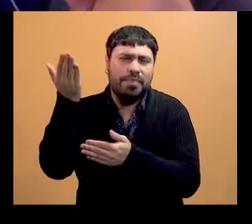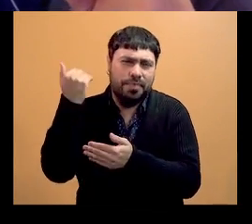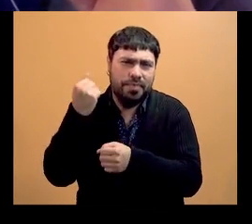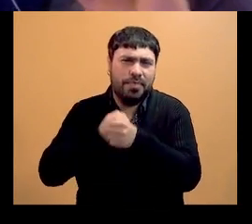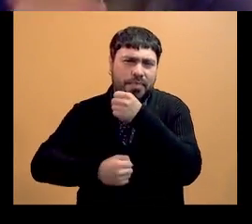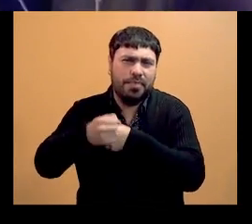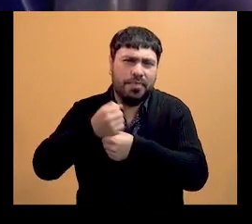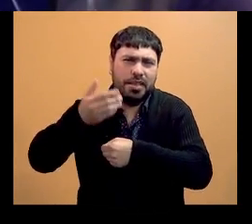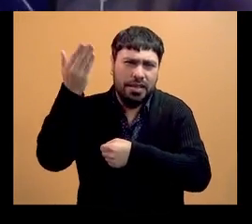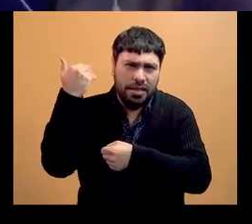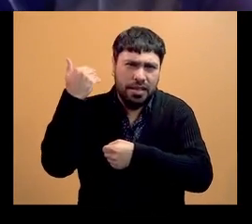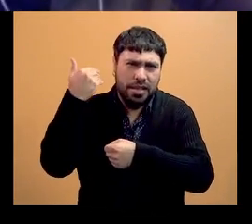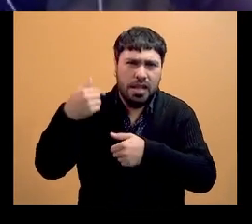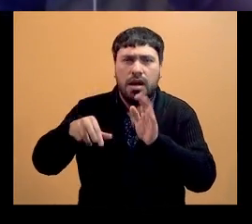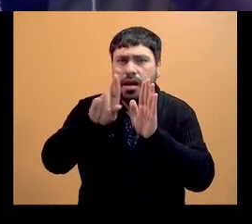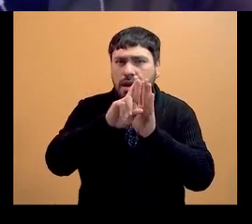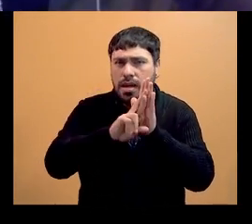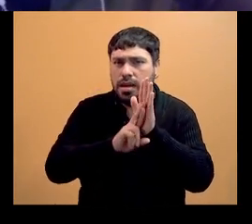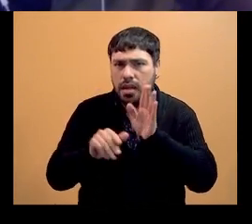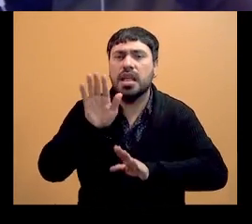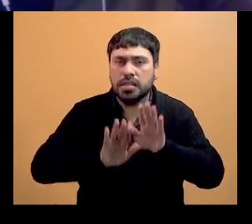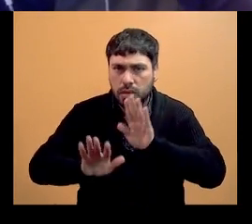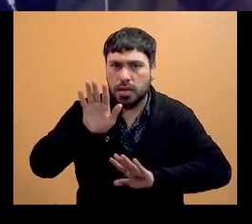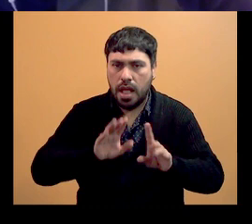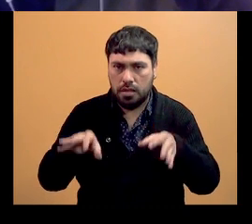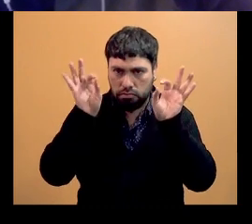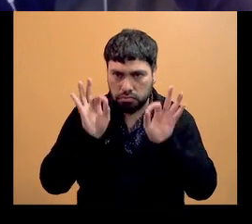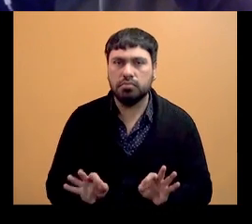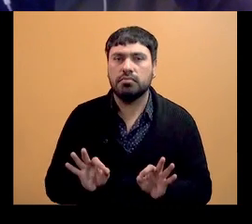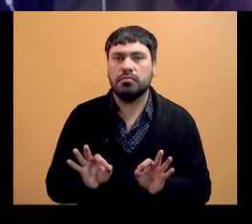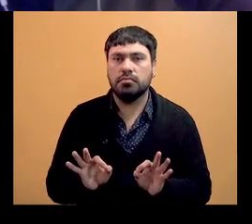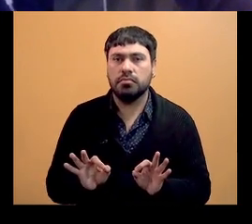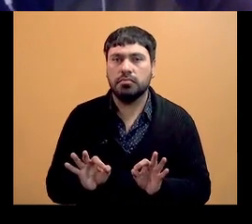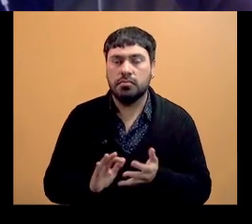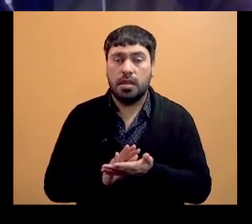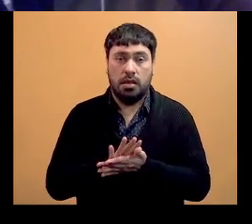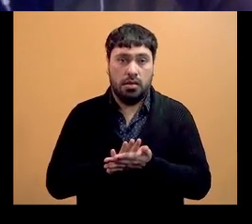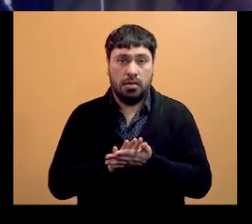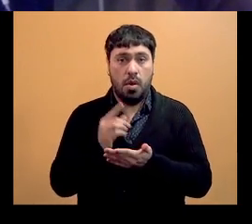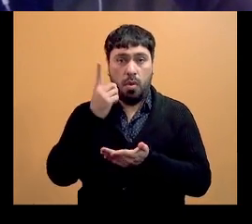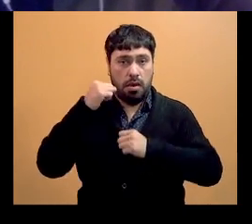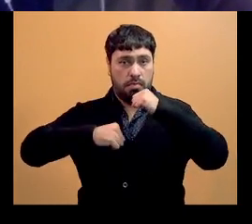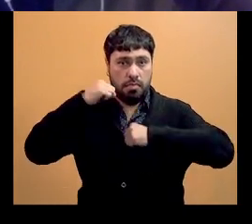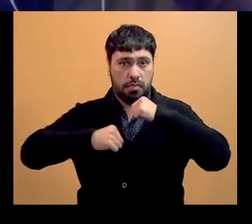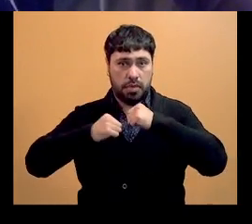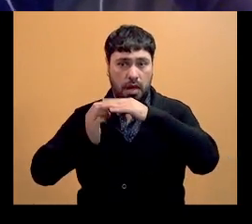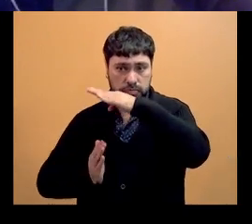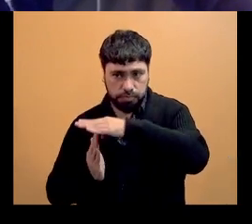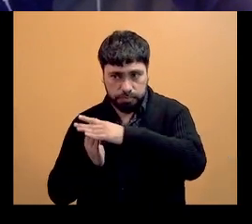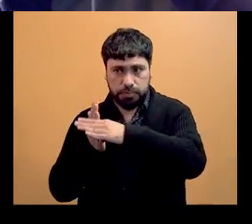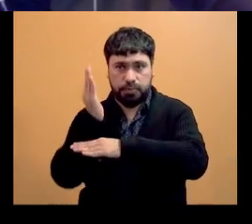de cualquier cosa en el espacio, es que se tiene que proveer de un plan de mitigación. Por lo tanto, cada vez que una empresa o una agencia va a